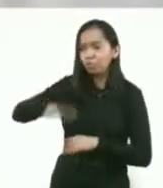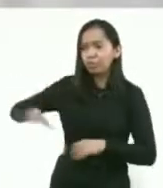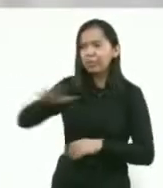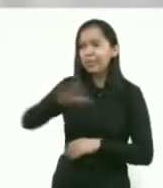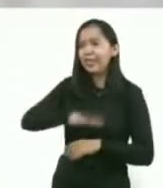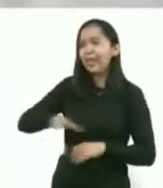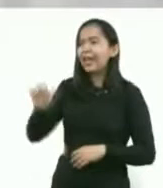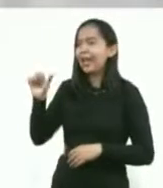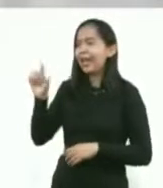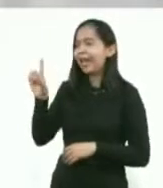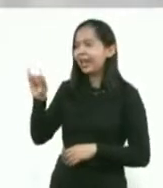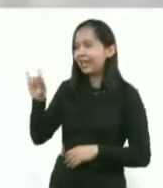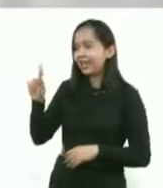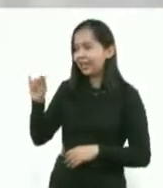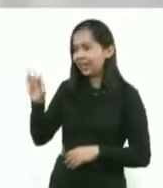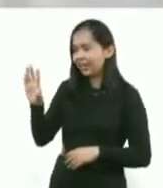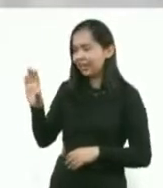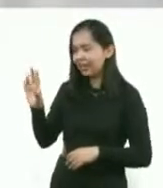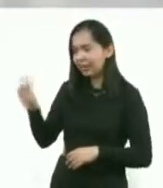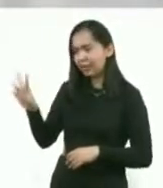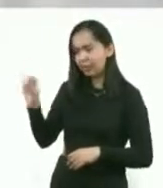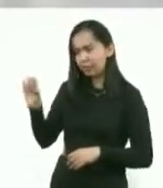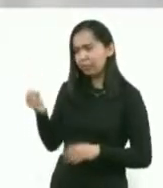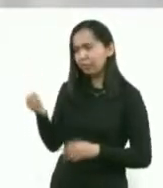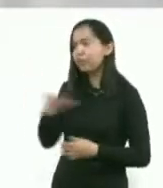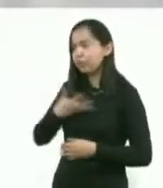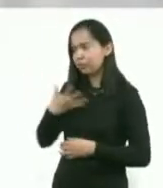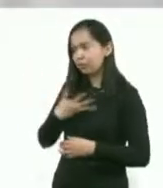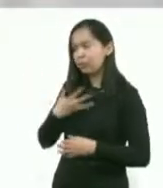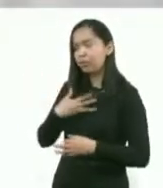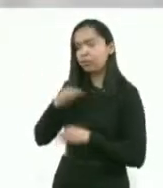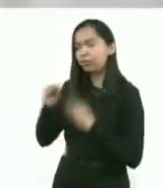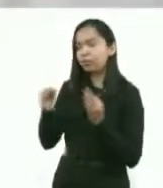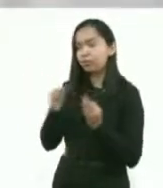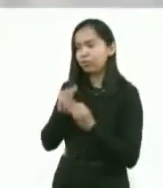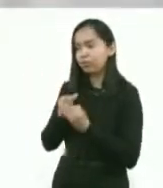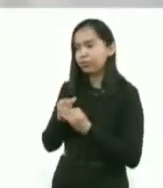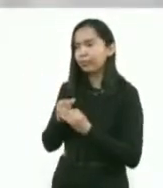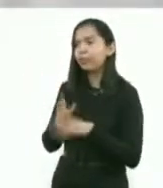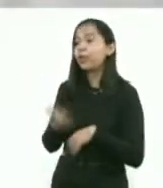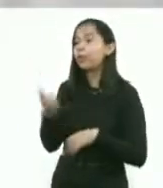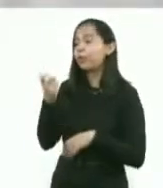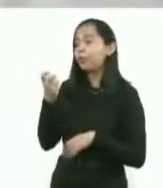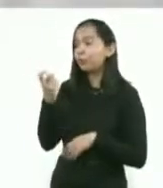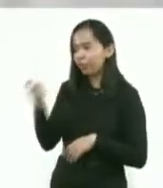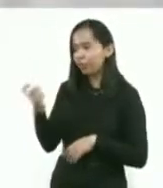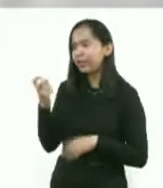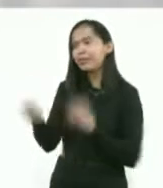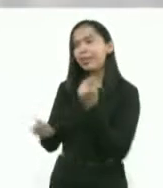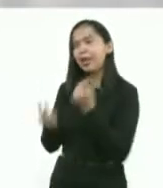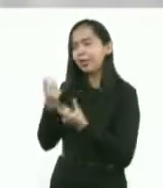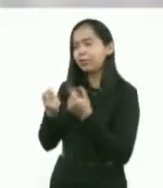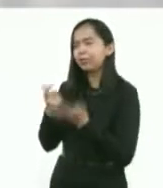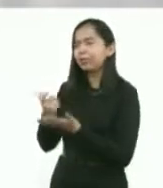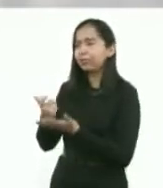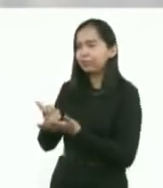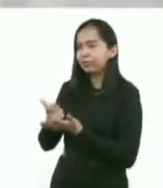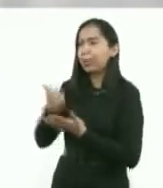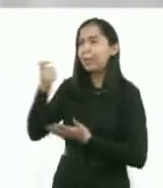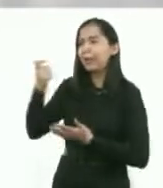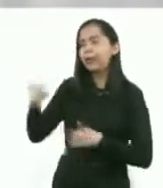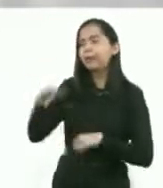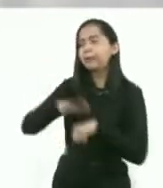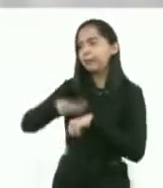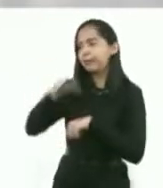aditivos, particularmente las de alto octanaje, por eso paga uno un poquito más, no solo por el